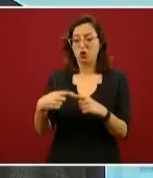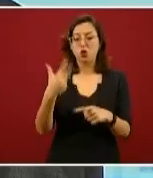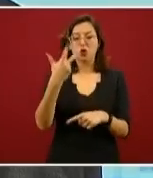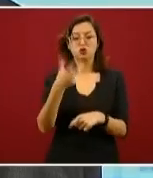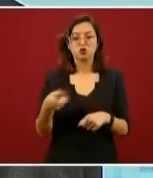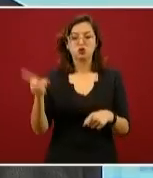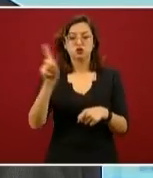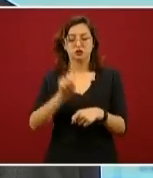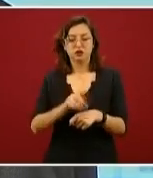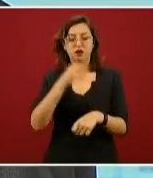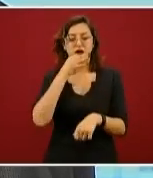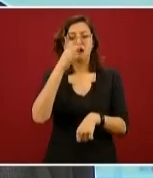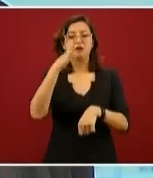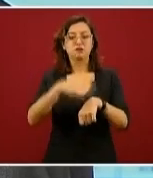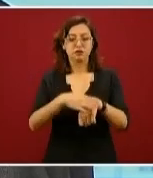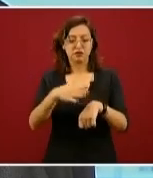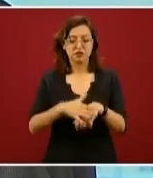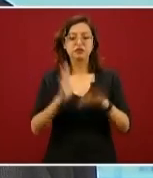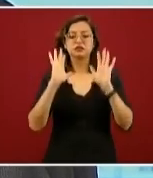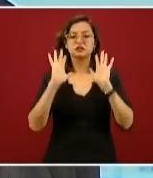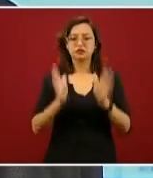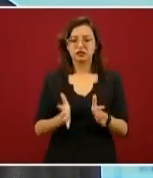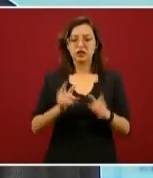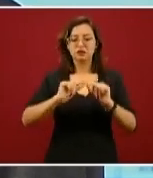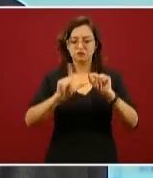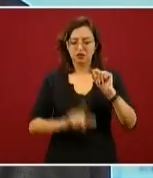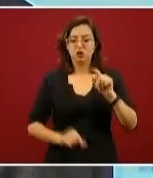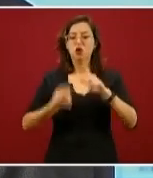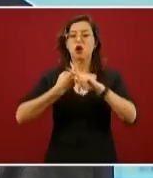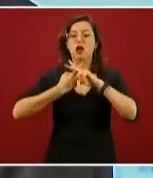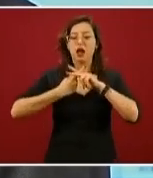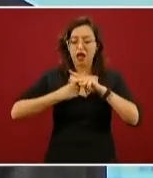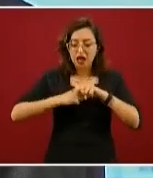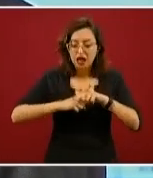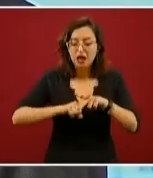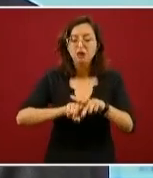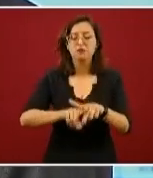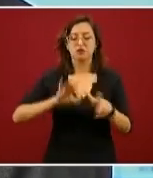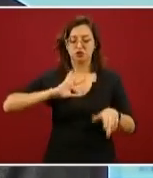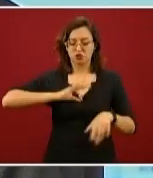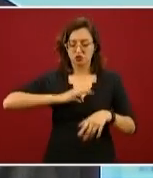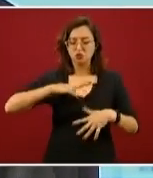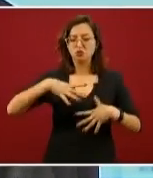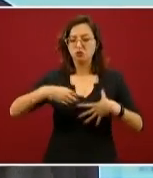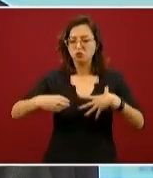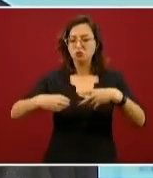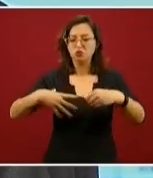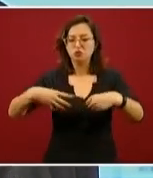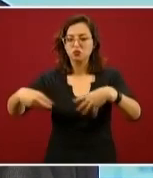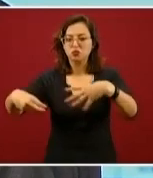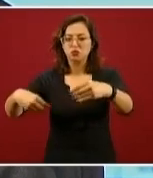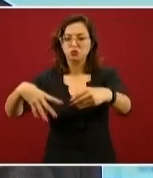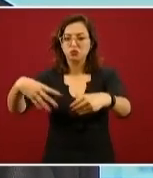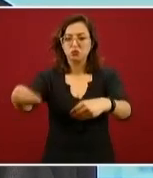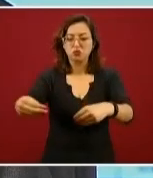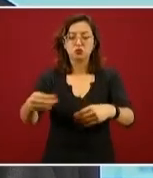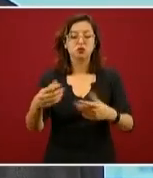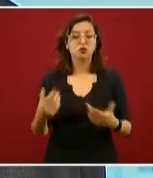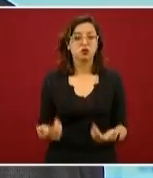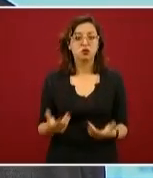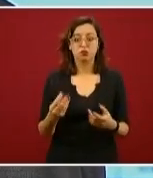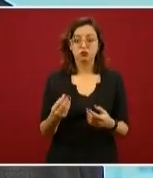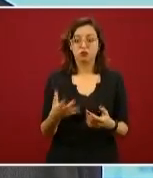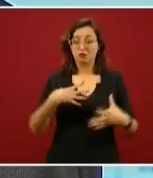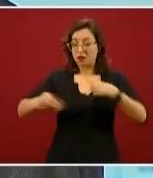es la existencia de transmisión comunitaria en México. Eso lo hemos explicado, para nosotros es la primera